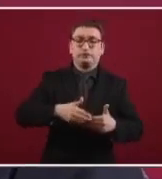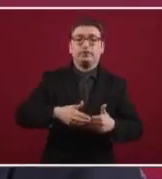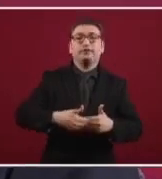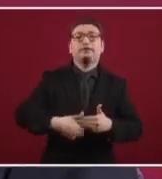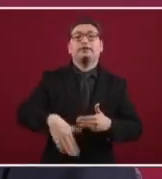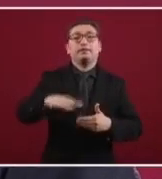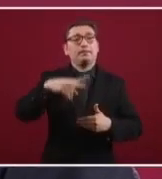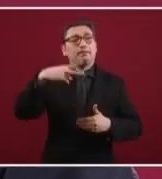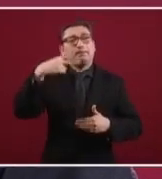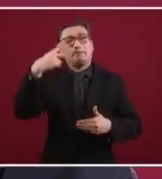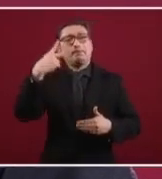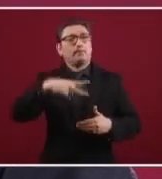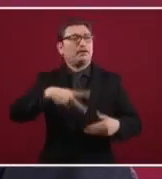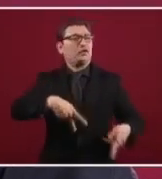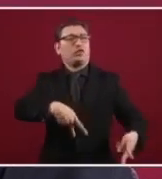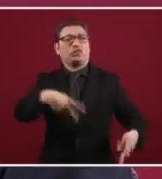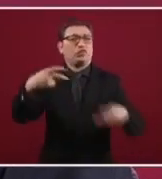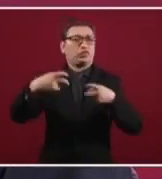a México,